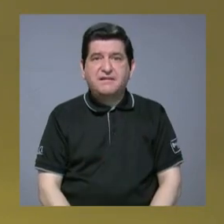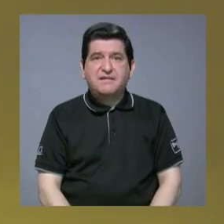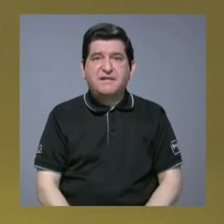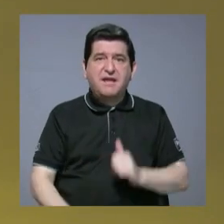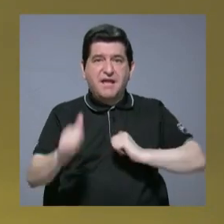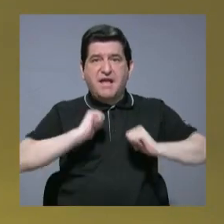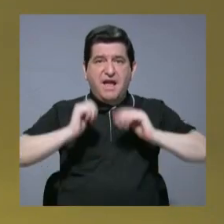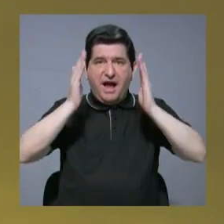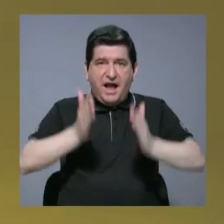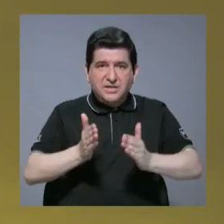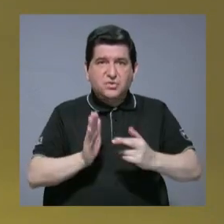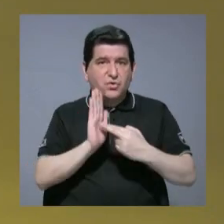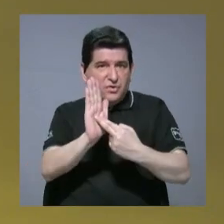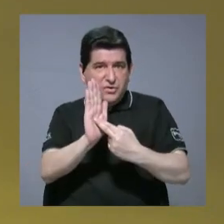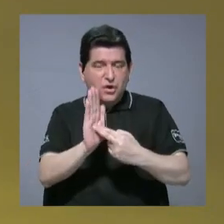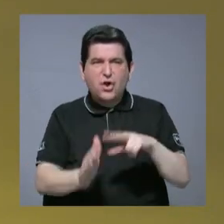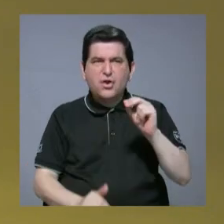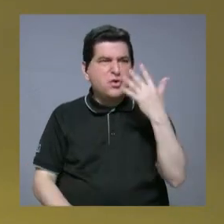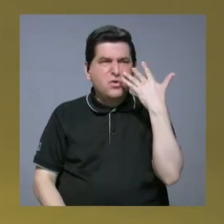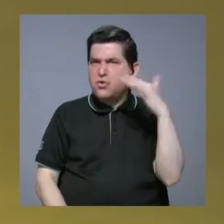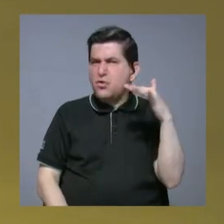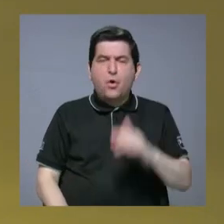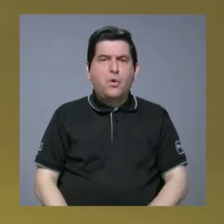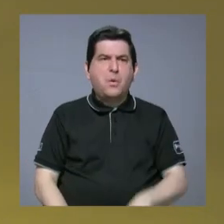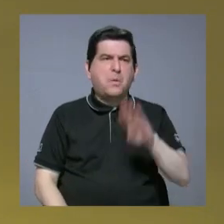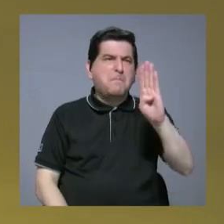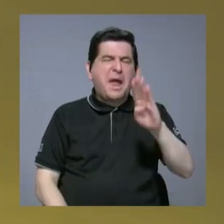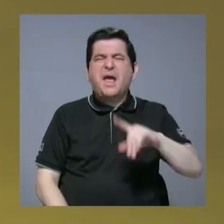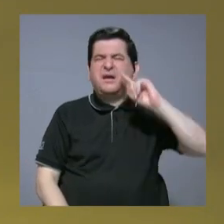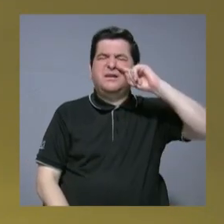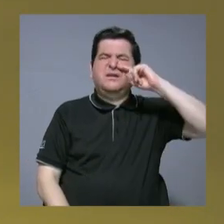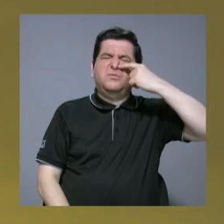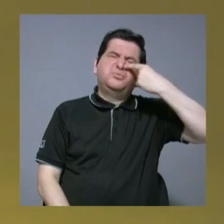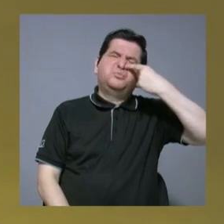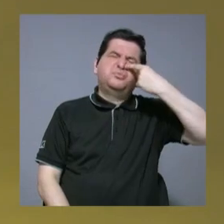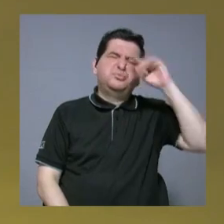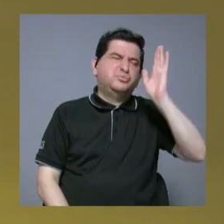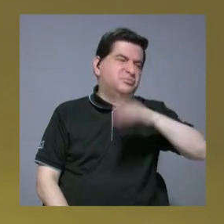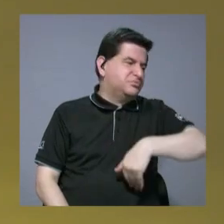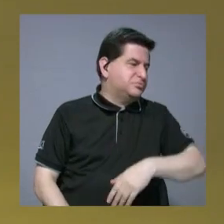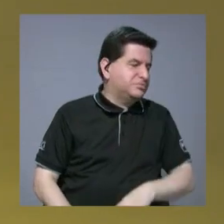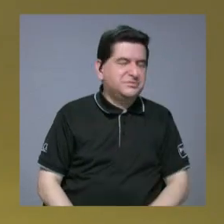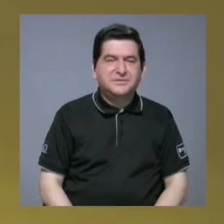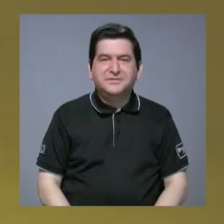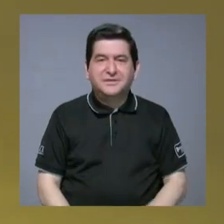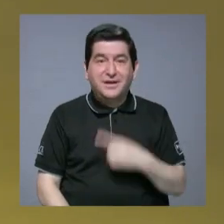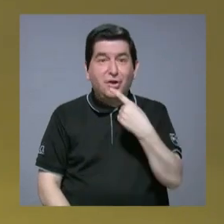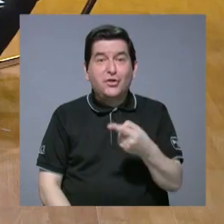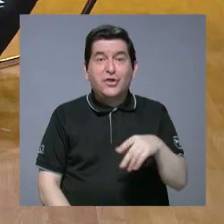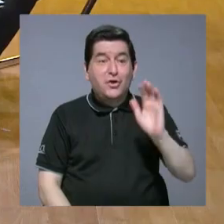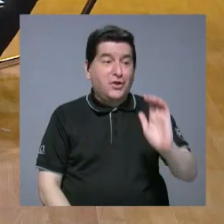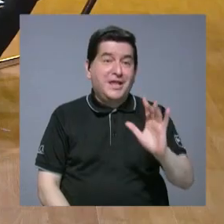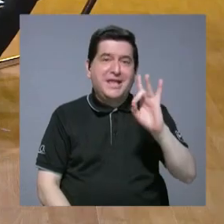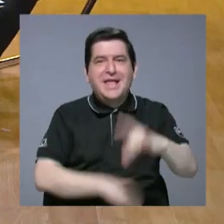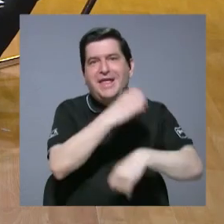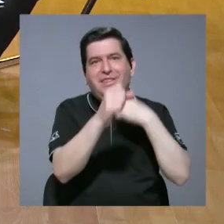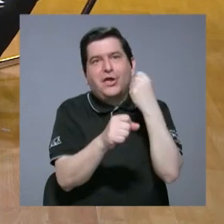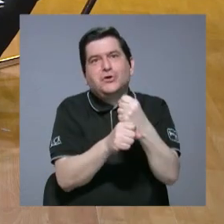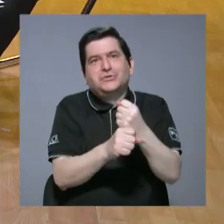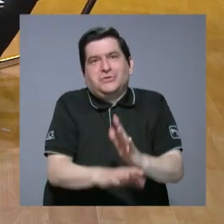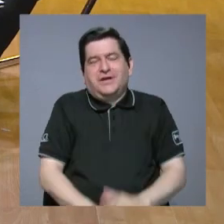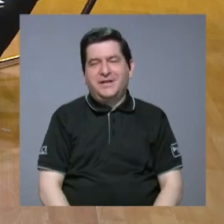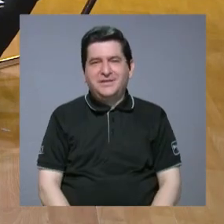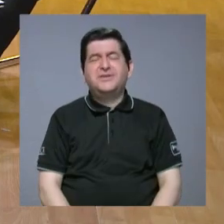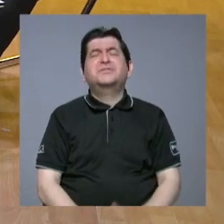quien te representó no se parece a ti, y B, es muy aburrida. Eso dijo la niña de Bueno, 8 para años. una niña de 8 años. De 8 años, y sí, porque...